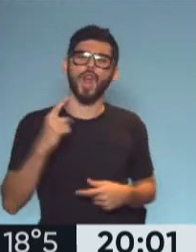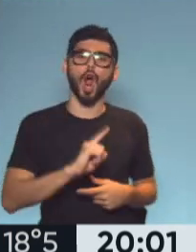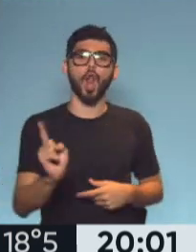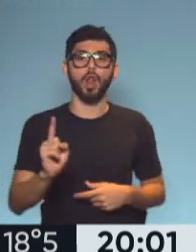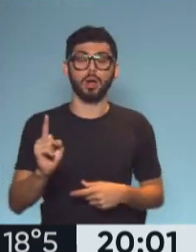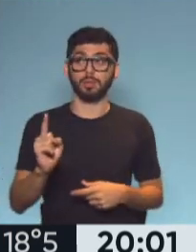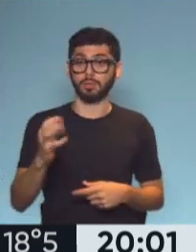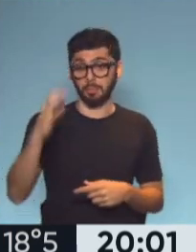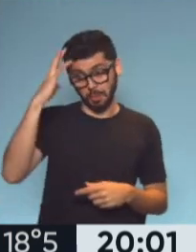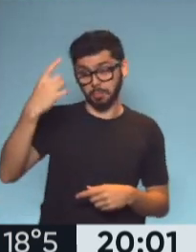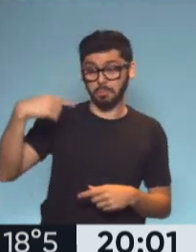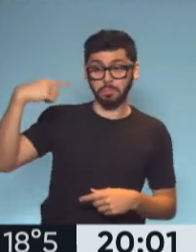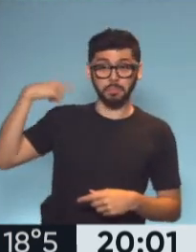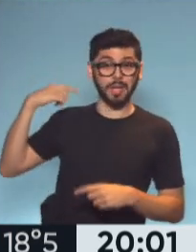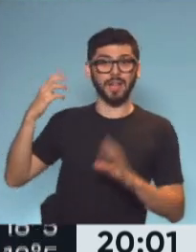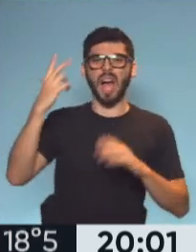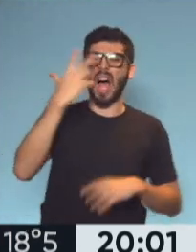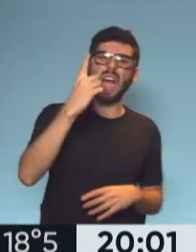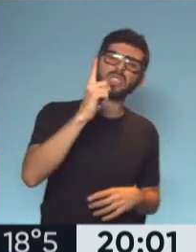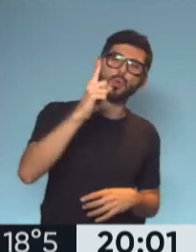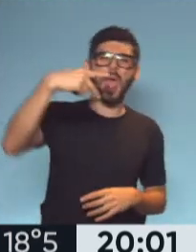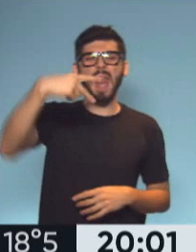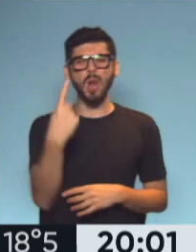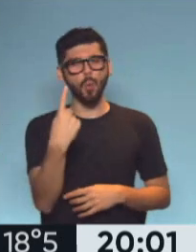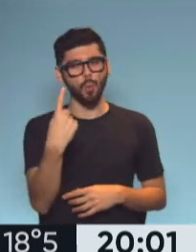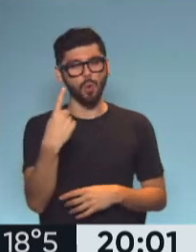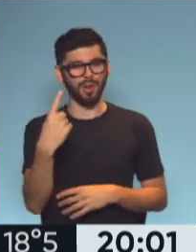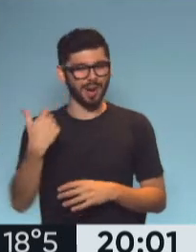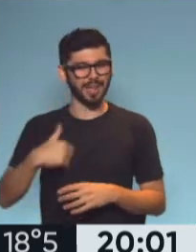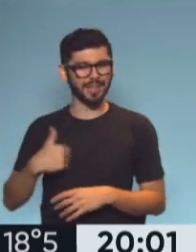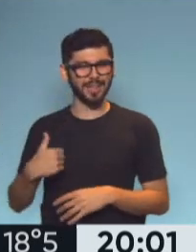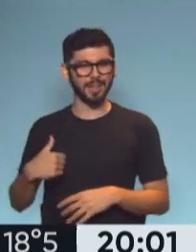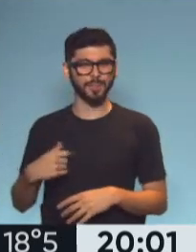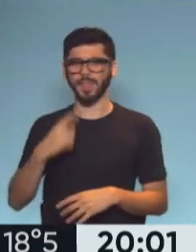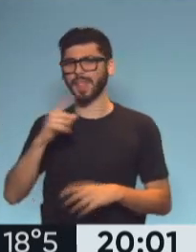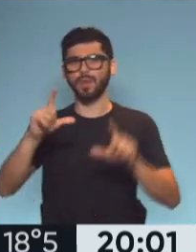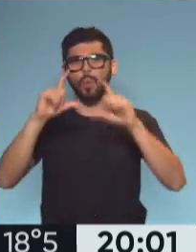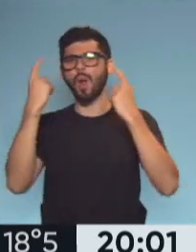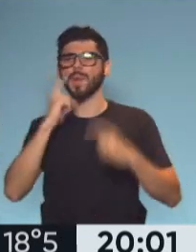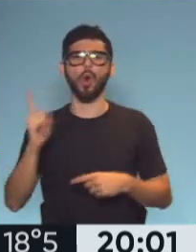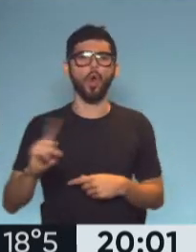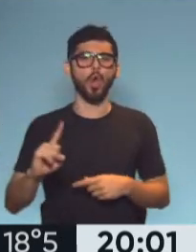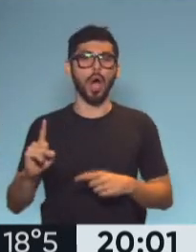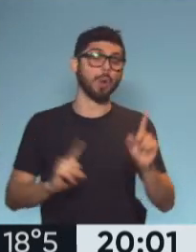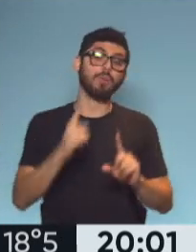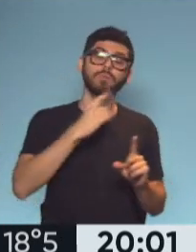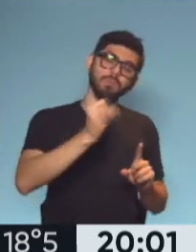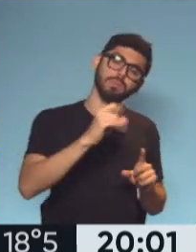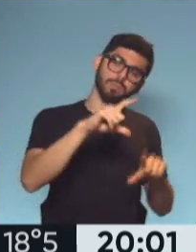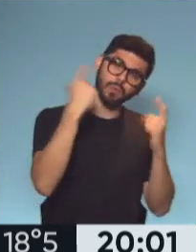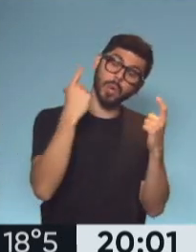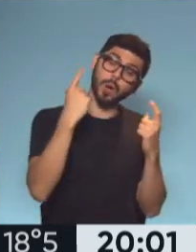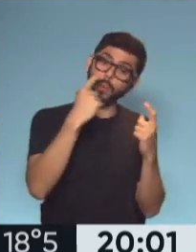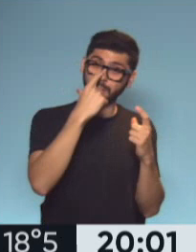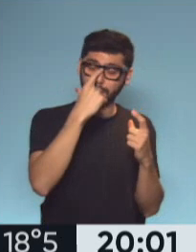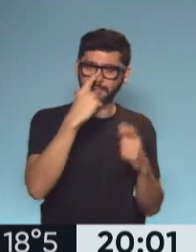recuerdo que nos retrotraía a la época del H1N1 en la Argentina, en donde algunos decían que no era conveniente usar el barbijo y otros decían que sí. ¿Quiere que le